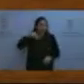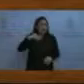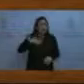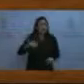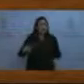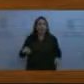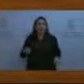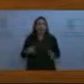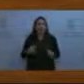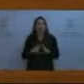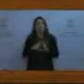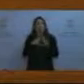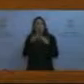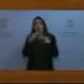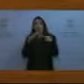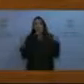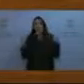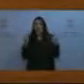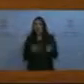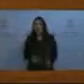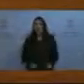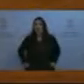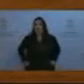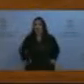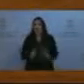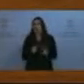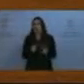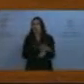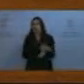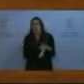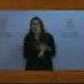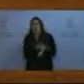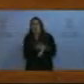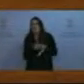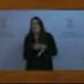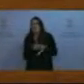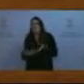sociedad pública que se ha gastado millones en crear